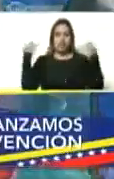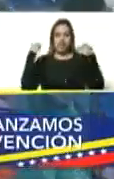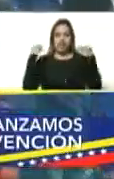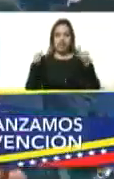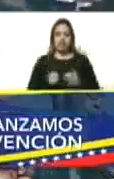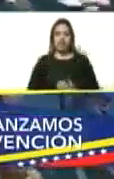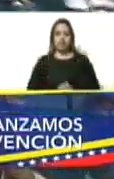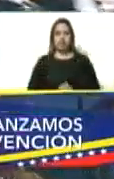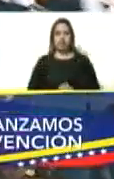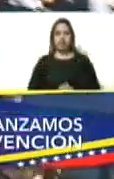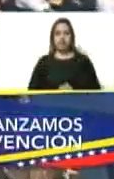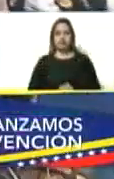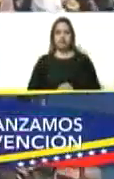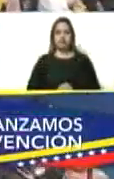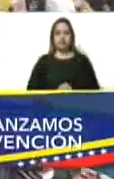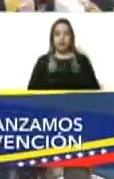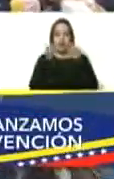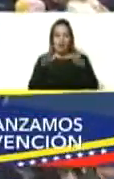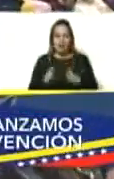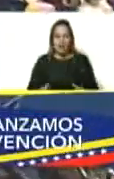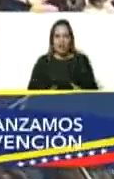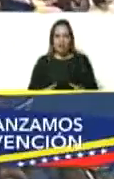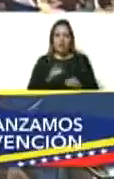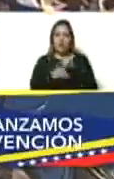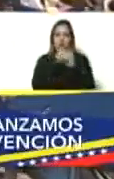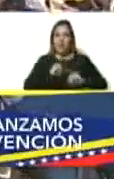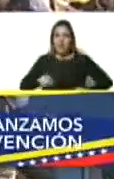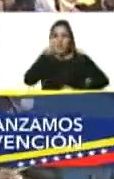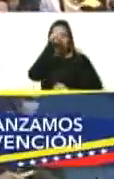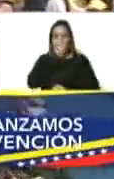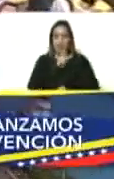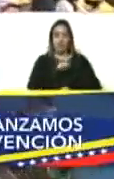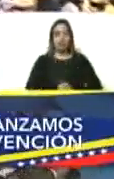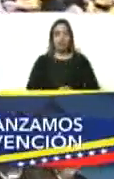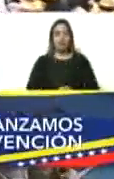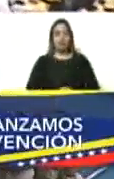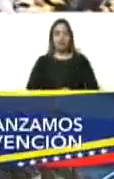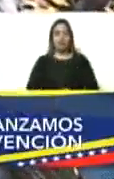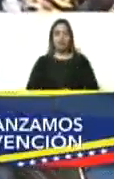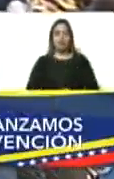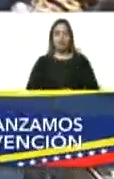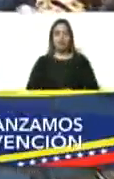celebración. Unas Navidades y un feliz año.